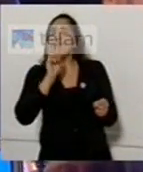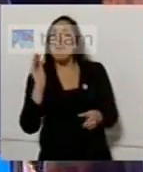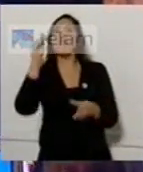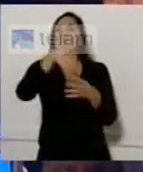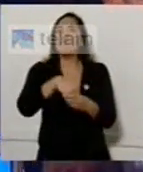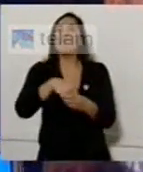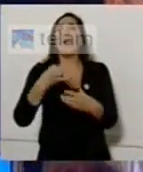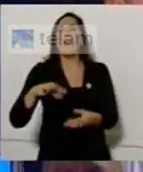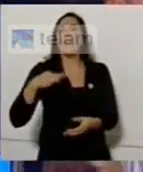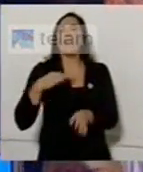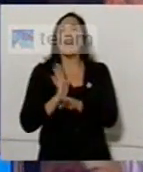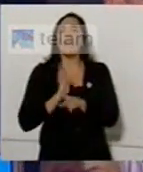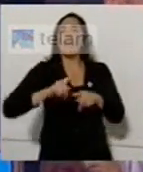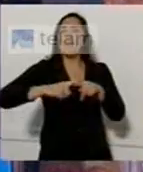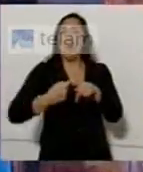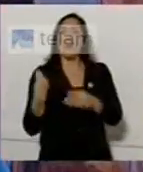los argentinos.